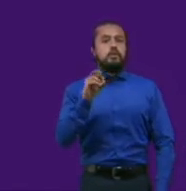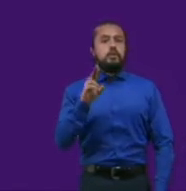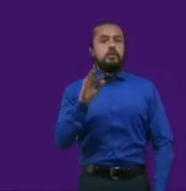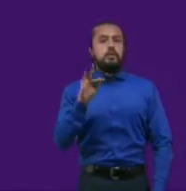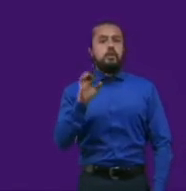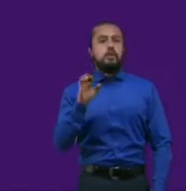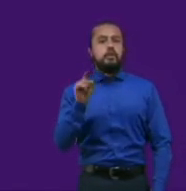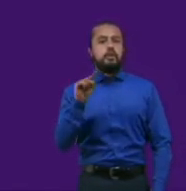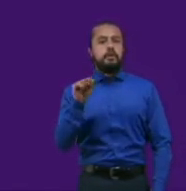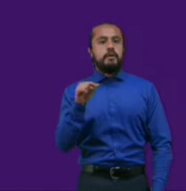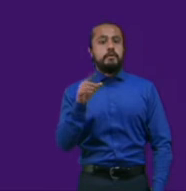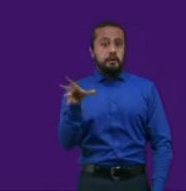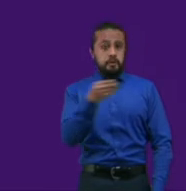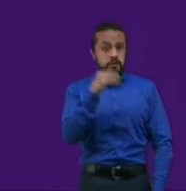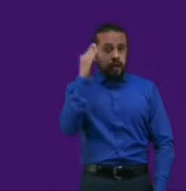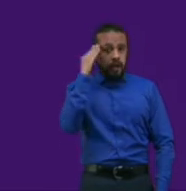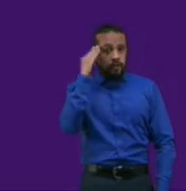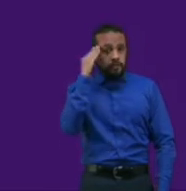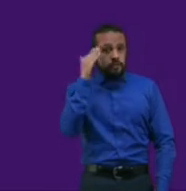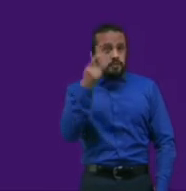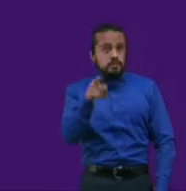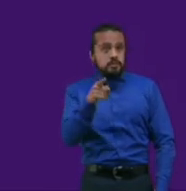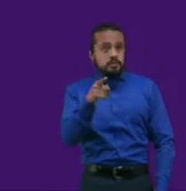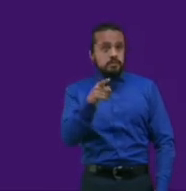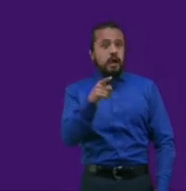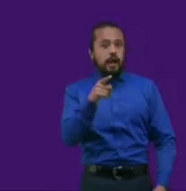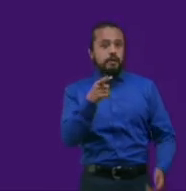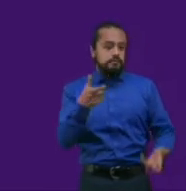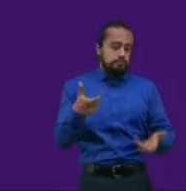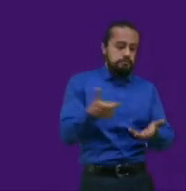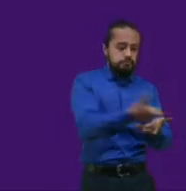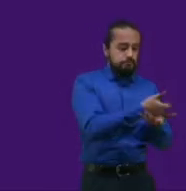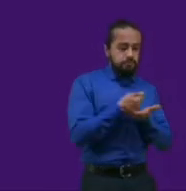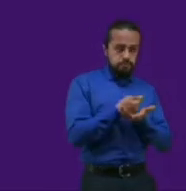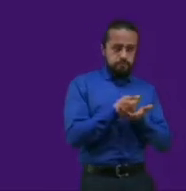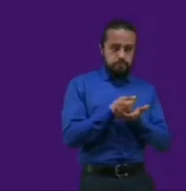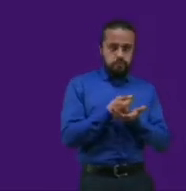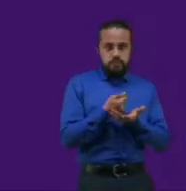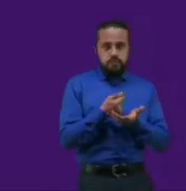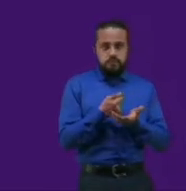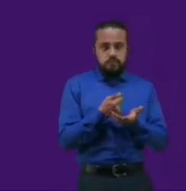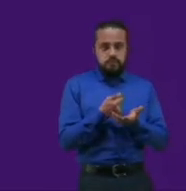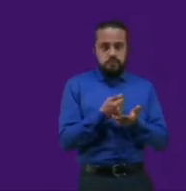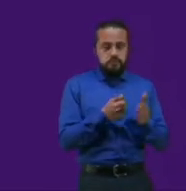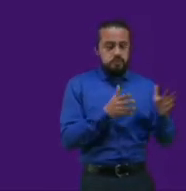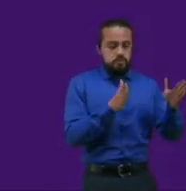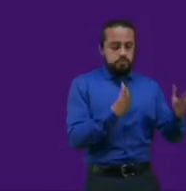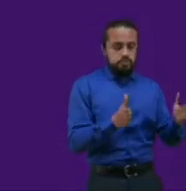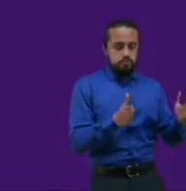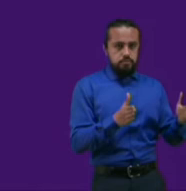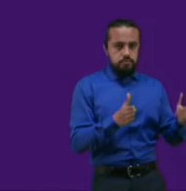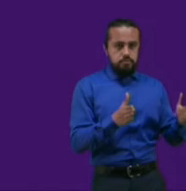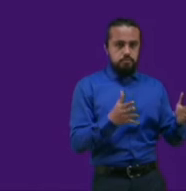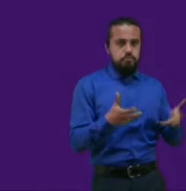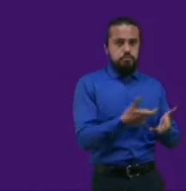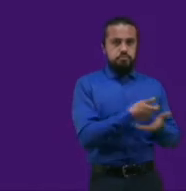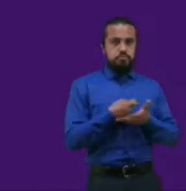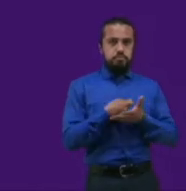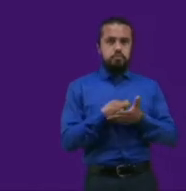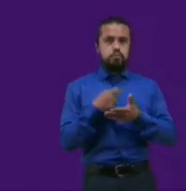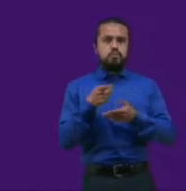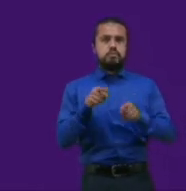no sé si todos sepan qué es un cohorte. Las cosechas, lo llamamos ahora, sí. Exacto. Entonces es tú mostrar